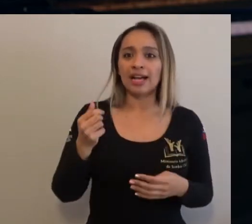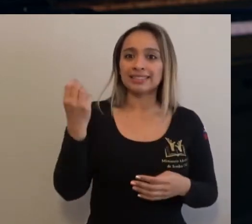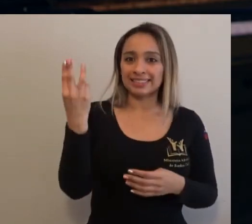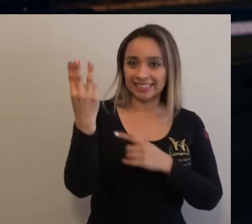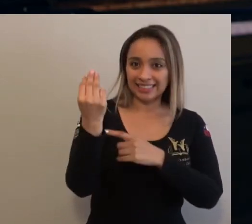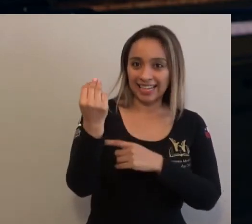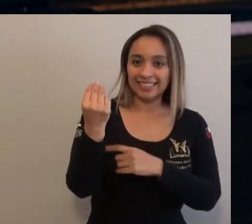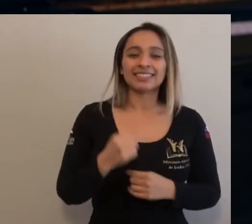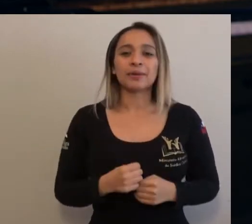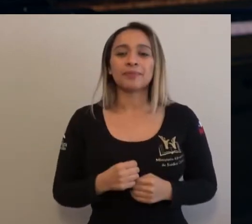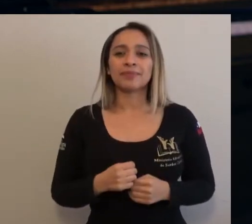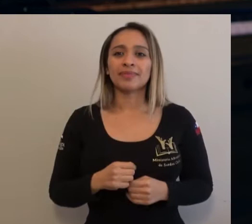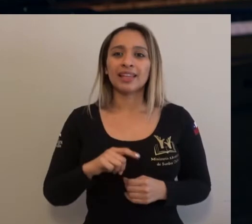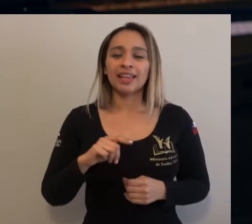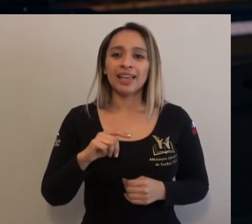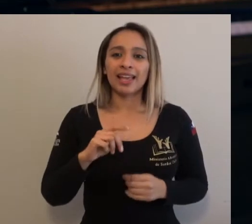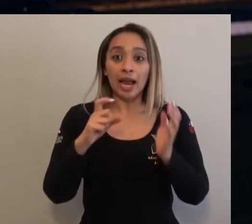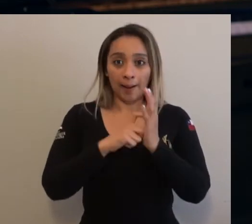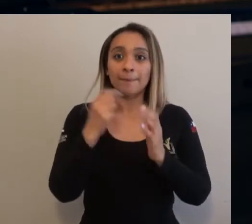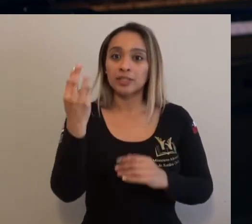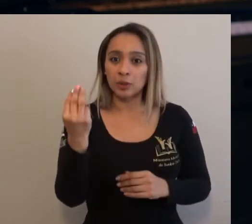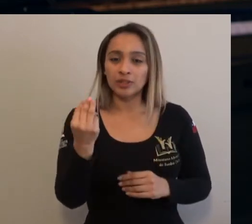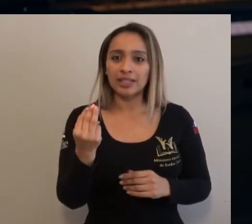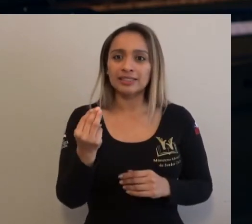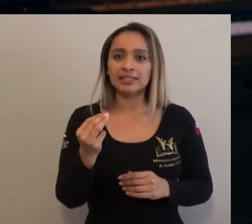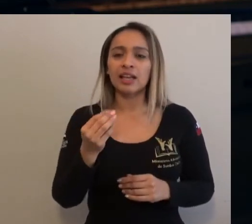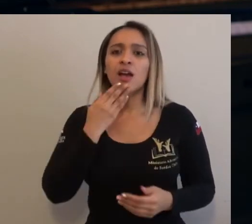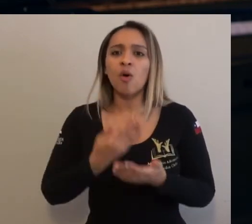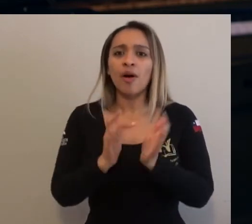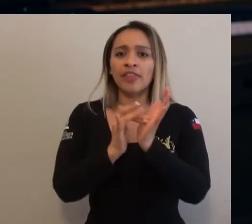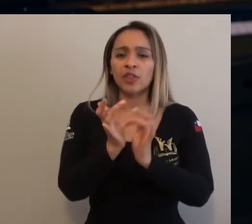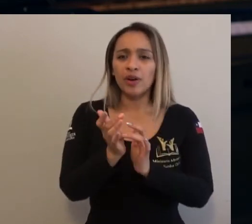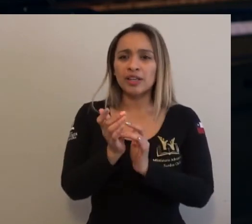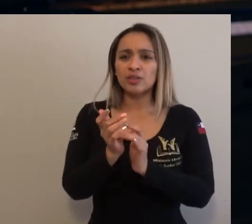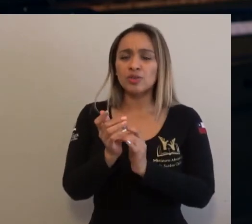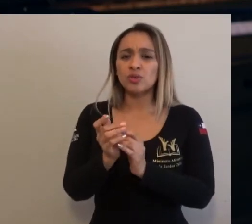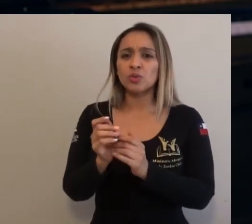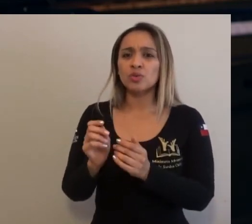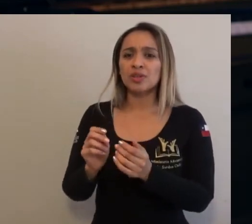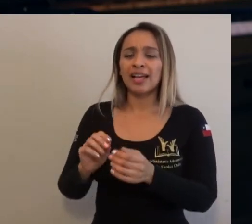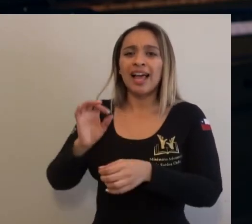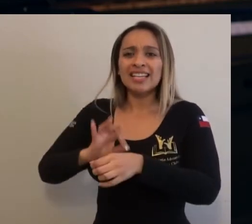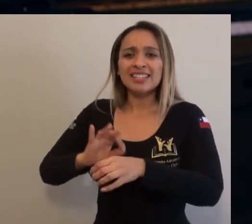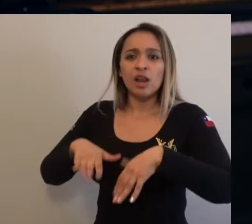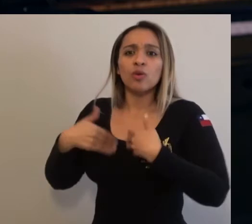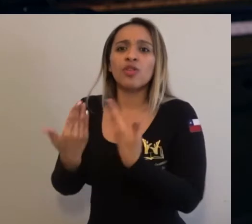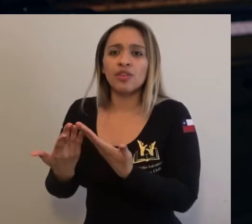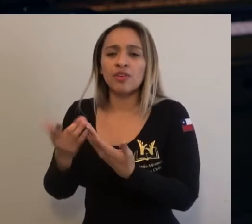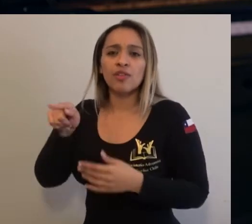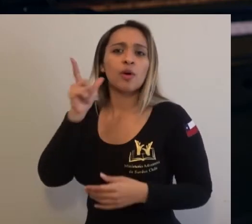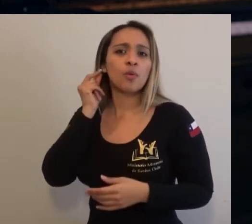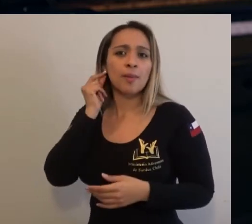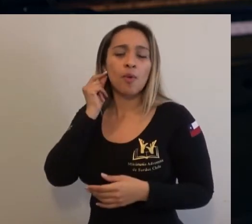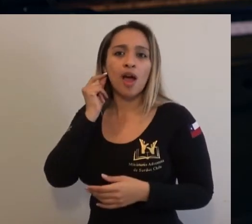mucho. Es el pasaje donde Jesús sana a una mujer en el día de reposo.